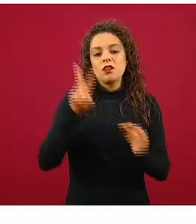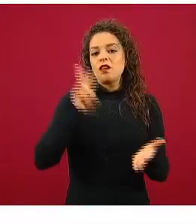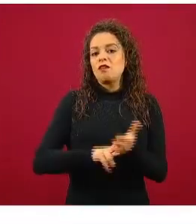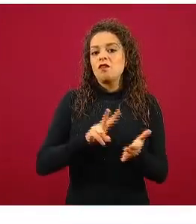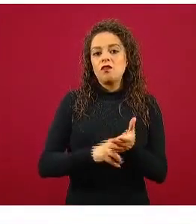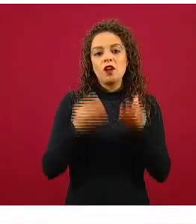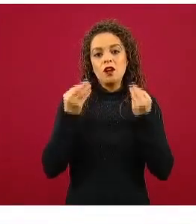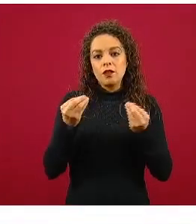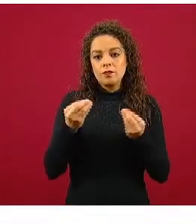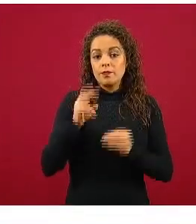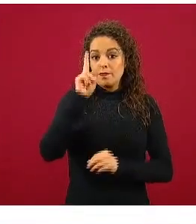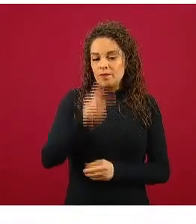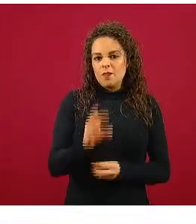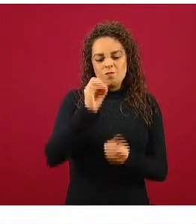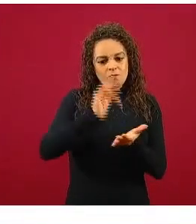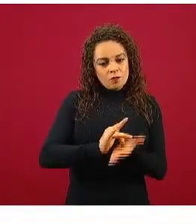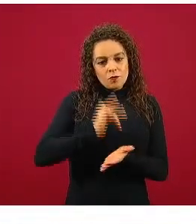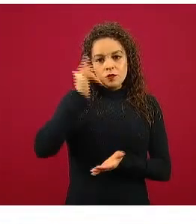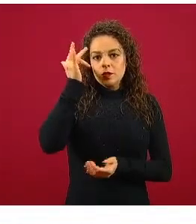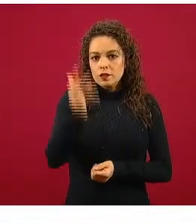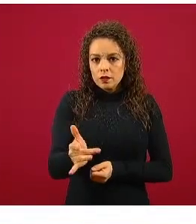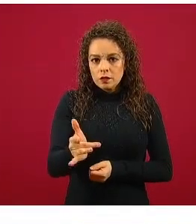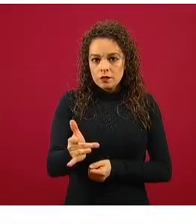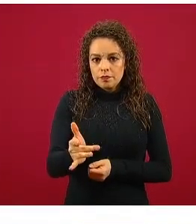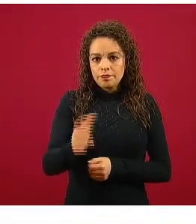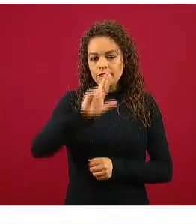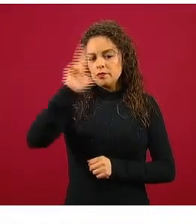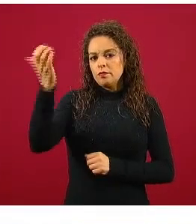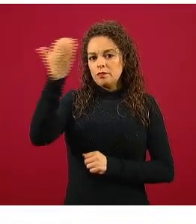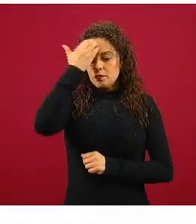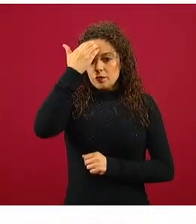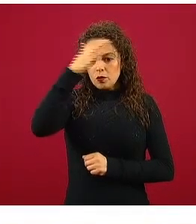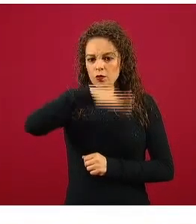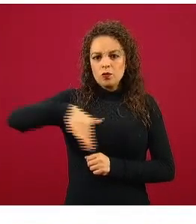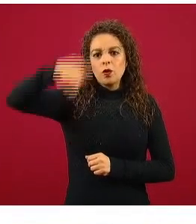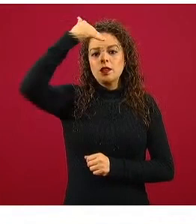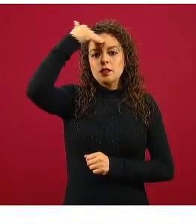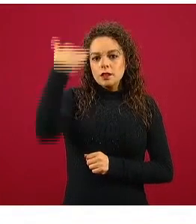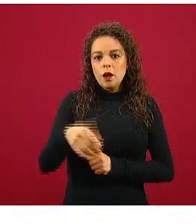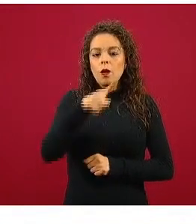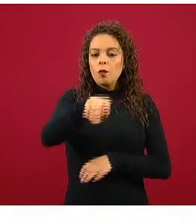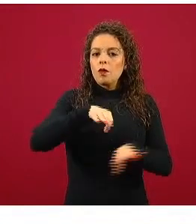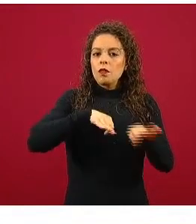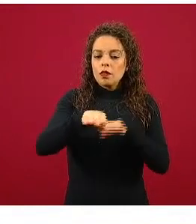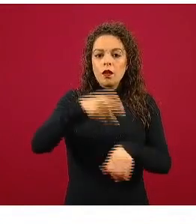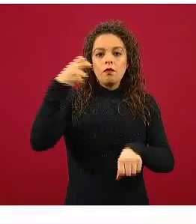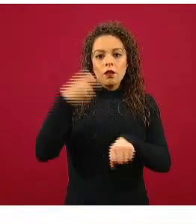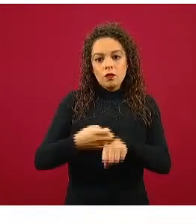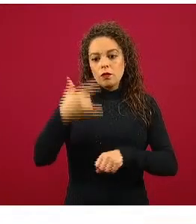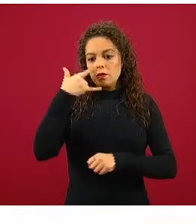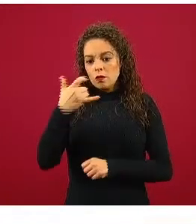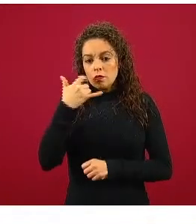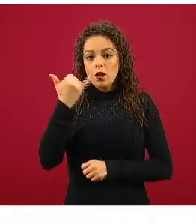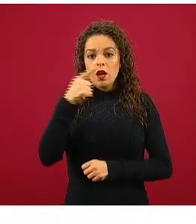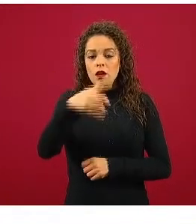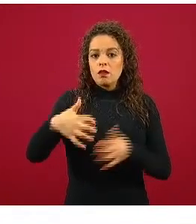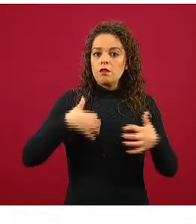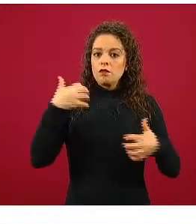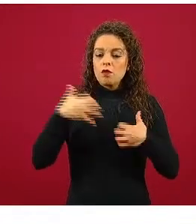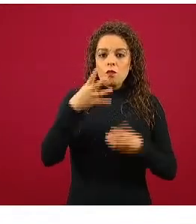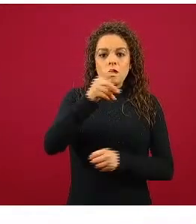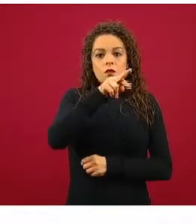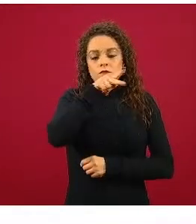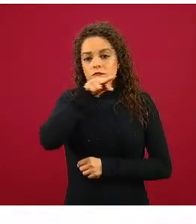queremos agradecer. Sabemos y reconocemos el gran trabajo que hacen y el estrés que están viviendo, el esfuerzo